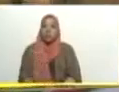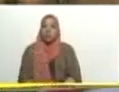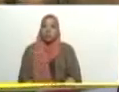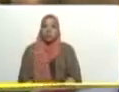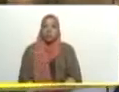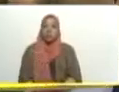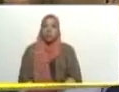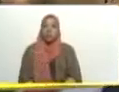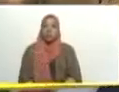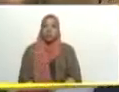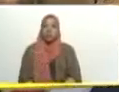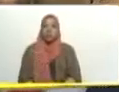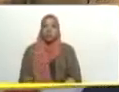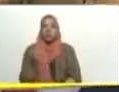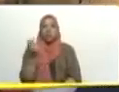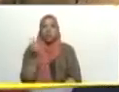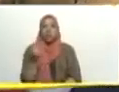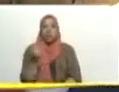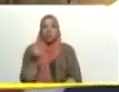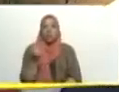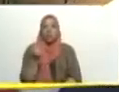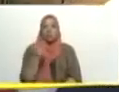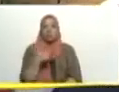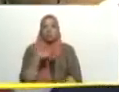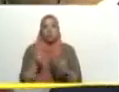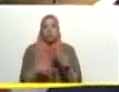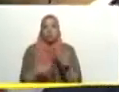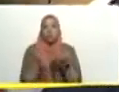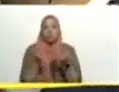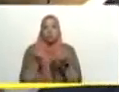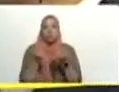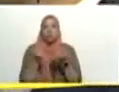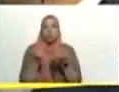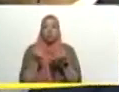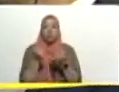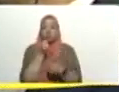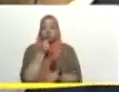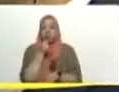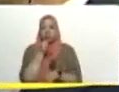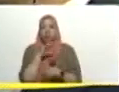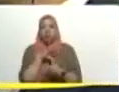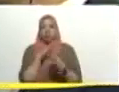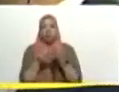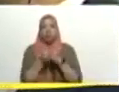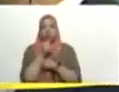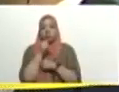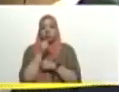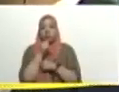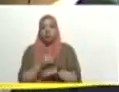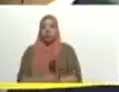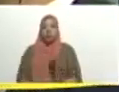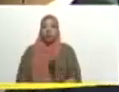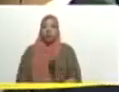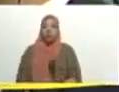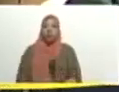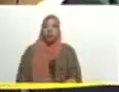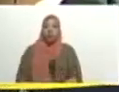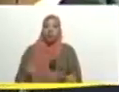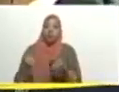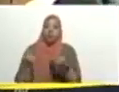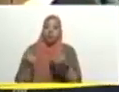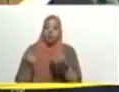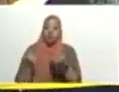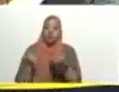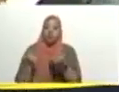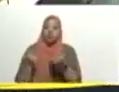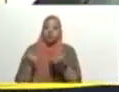en riqueza monetarizada, en platica, no tiene traducción, en dinero.